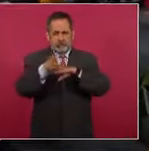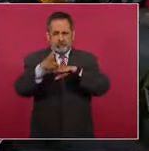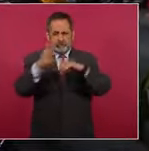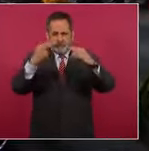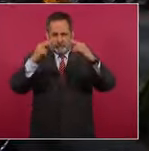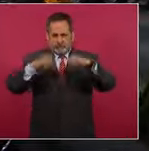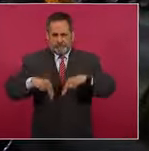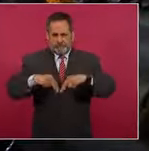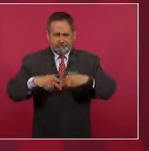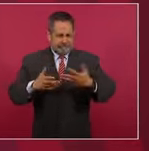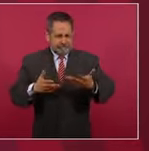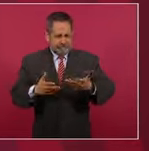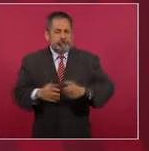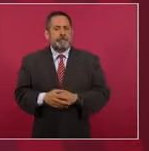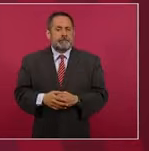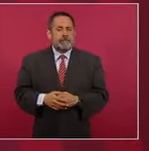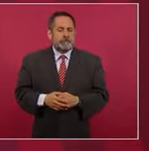enviamos un abrazo